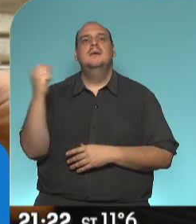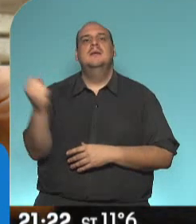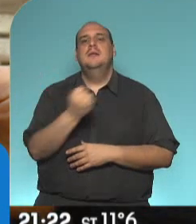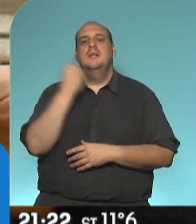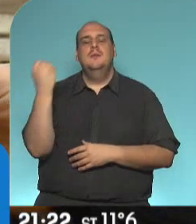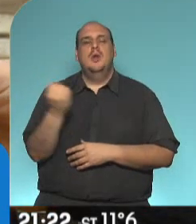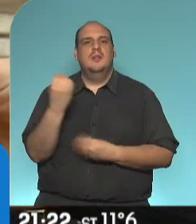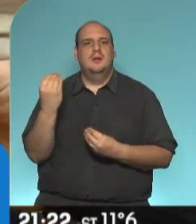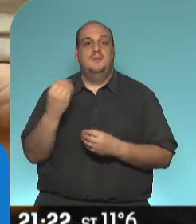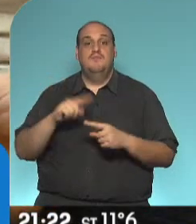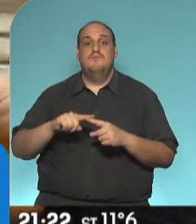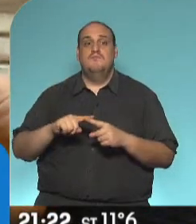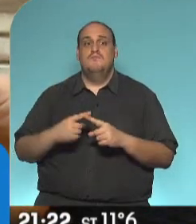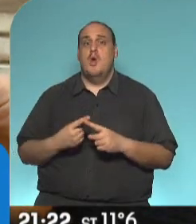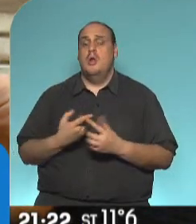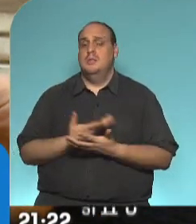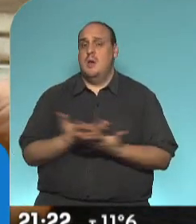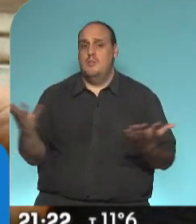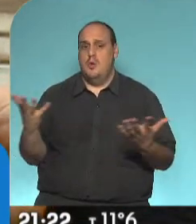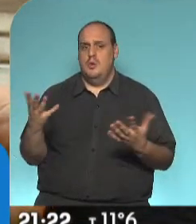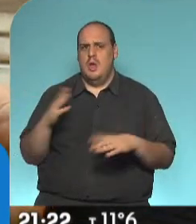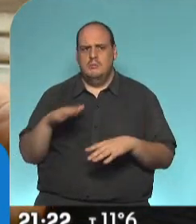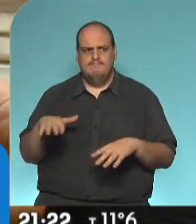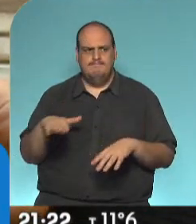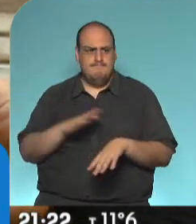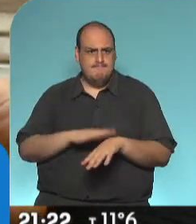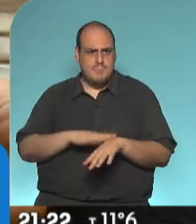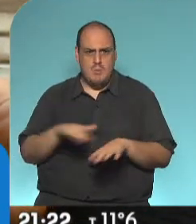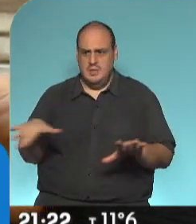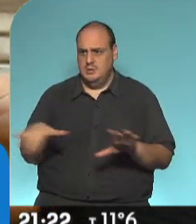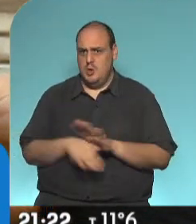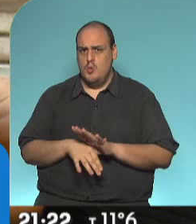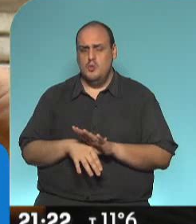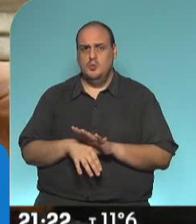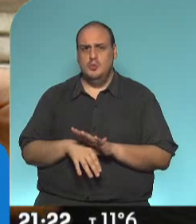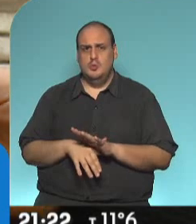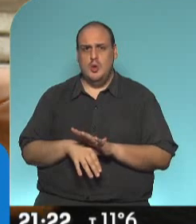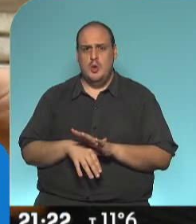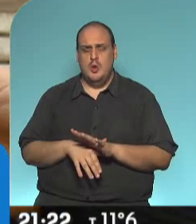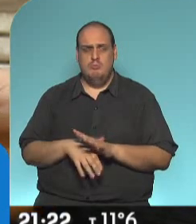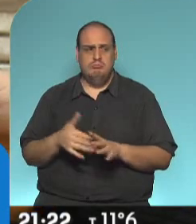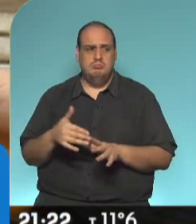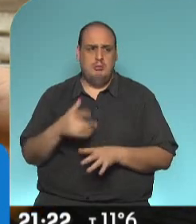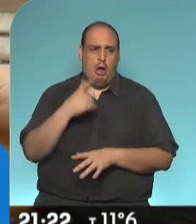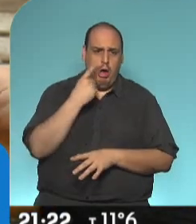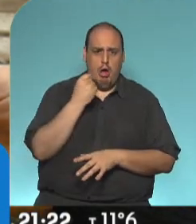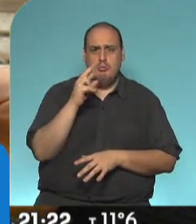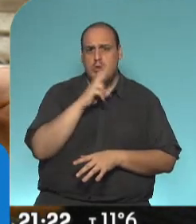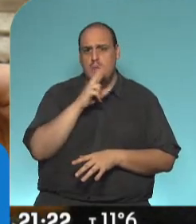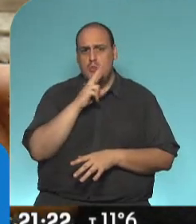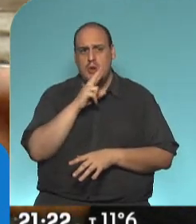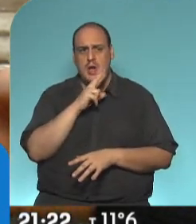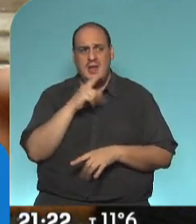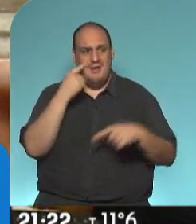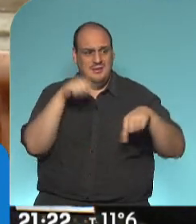una política pública justo en un momento donde quizás hay hombres y mujeres que egresan de este tipo